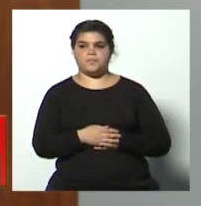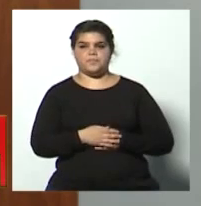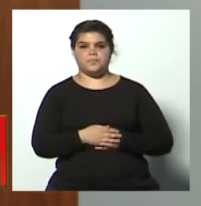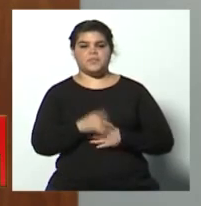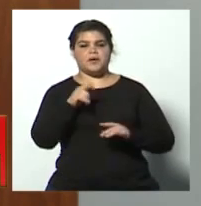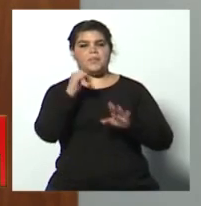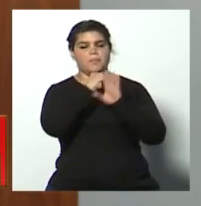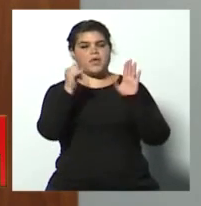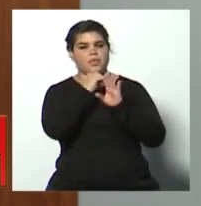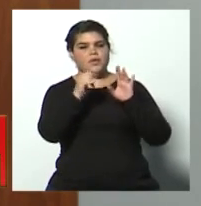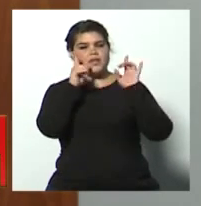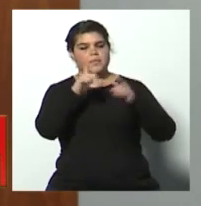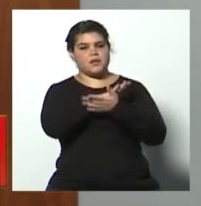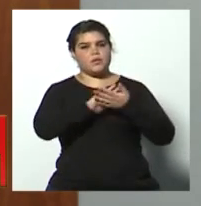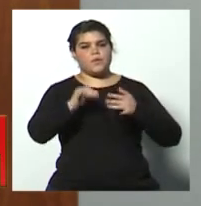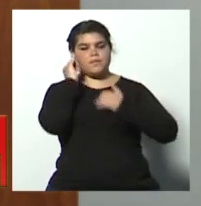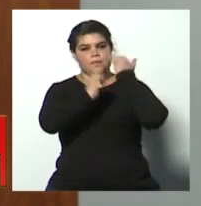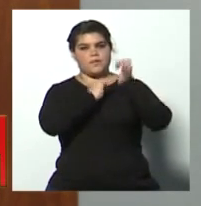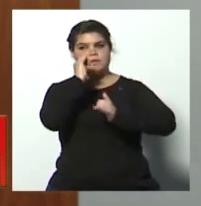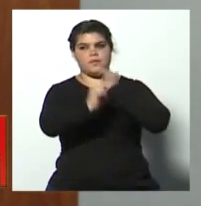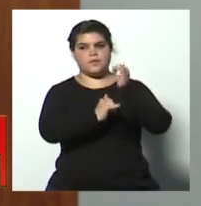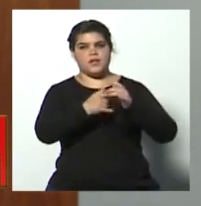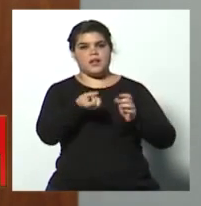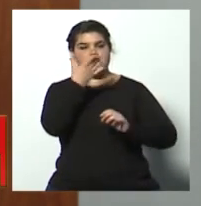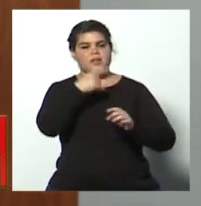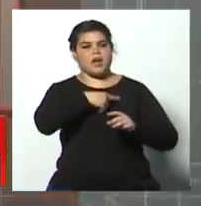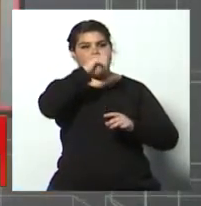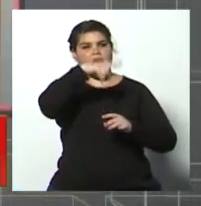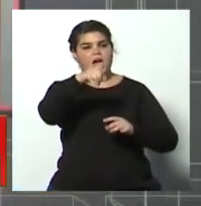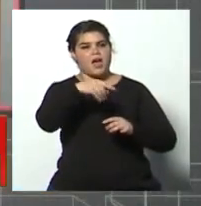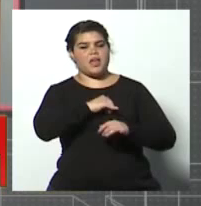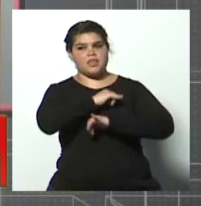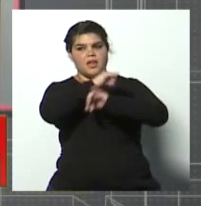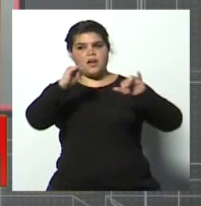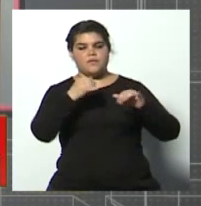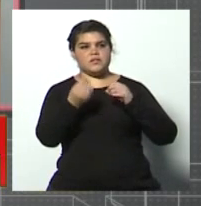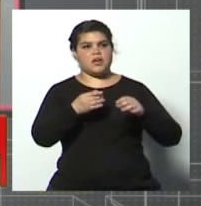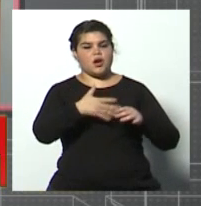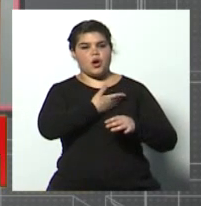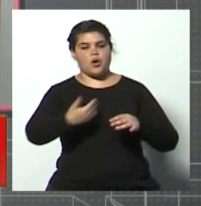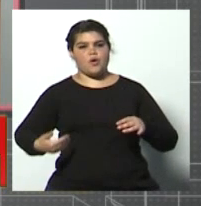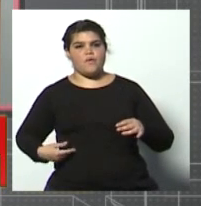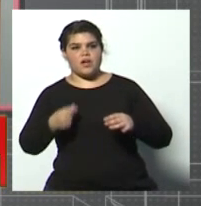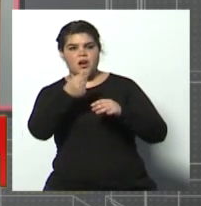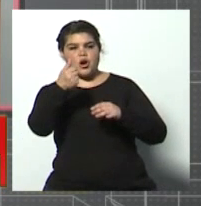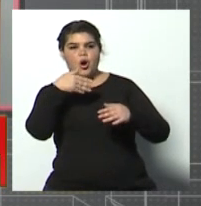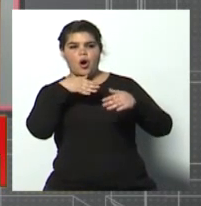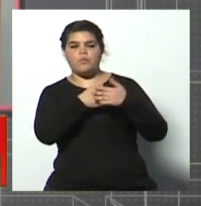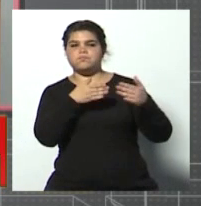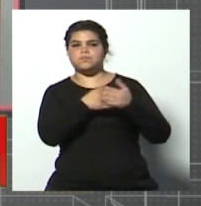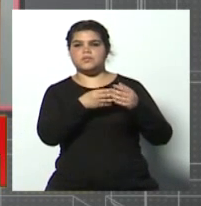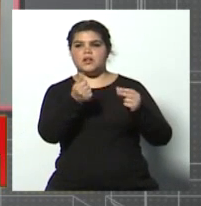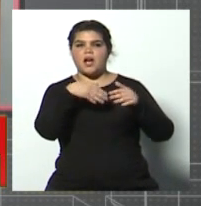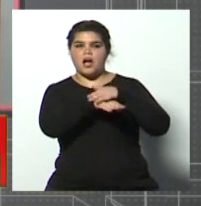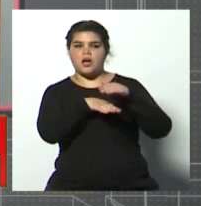del mediodía hubo otras actualizaciones. Allí por la mañana Los Andes titulaba: el gobierno restringe el cupo de compra de dólares para